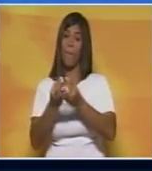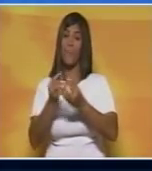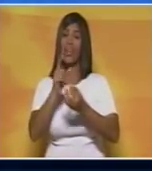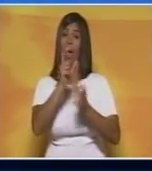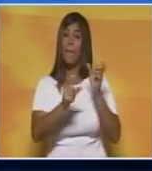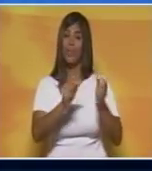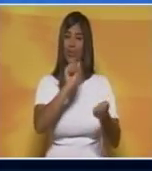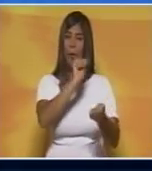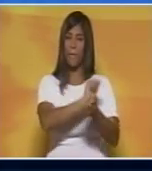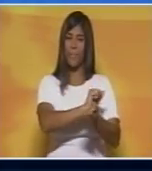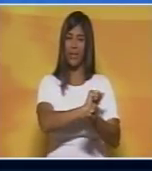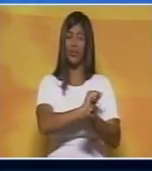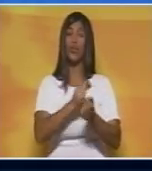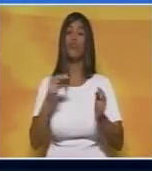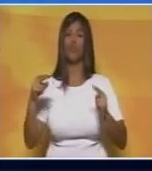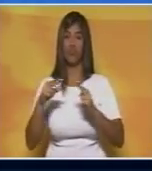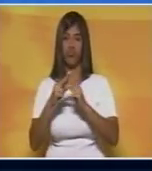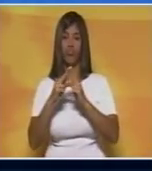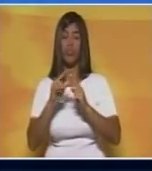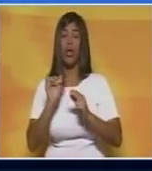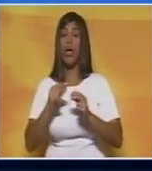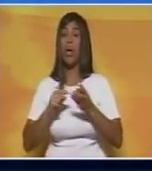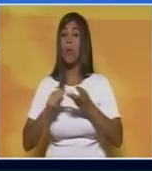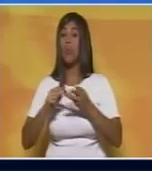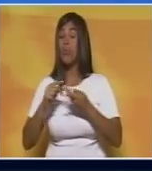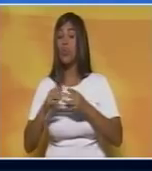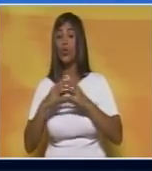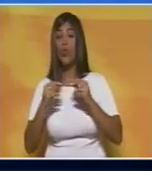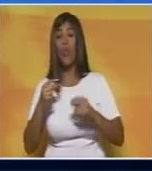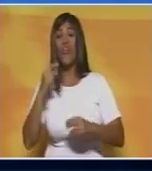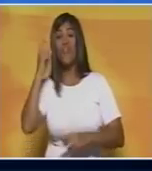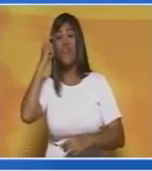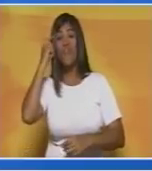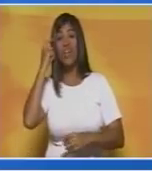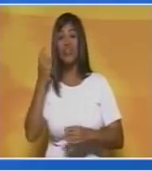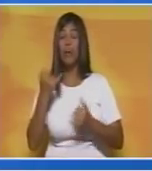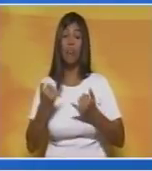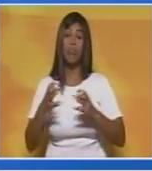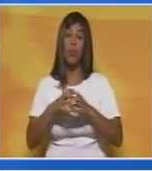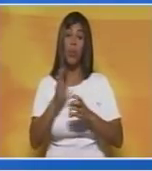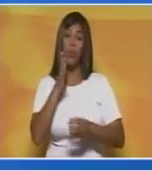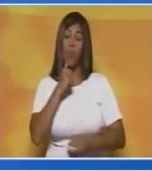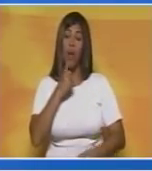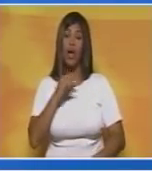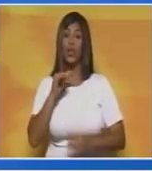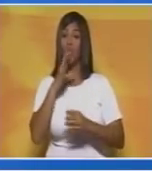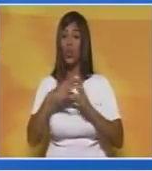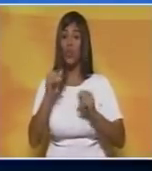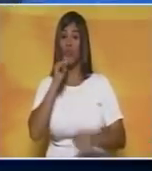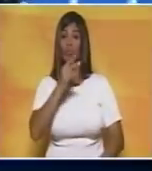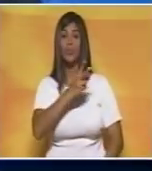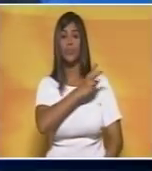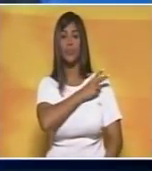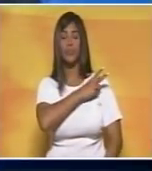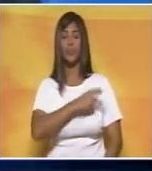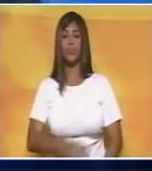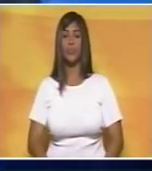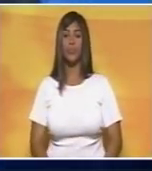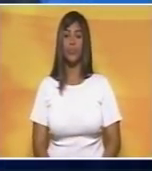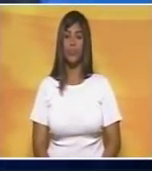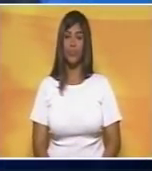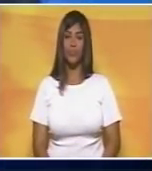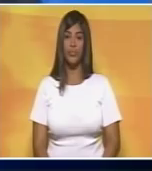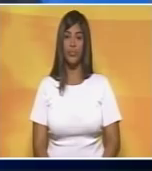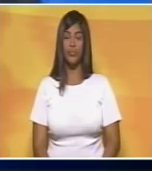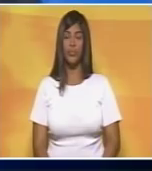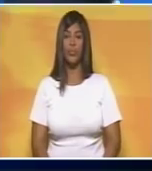denominados presos políticos, pero no precisó la fecha. Esto es la información. Continúen ustedes con más de la emisión meridiana, el noticiero